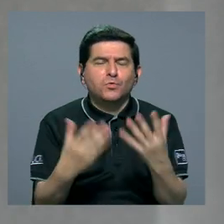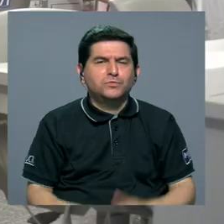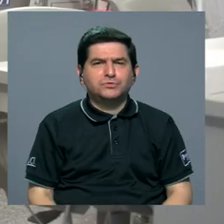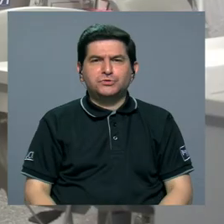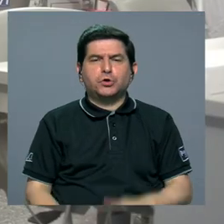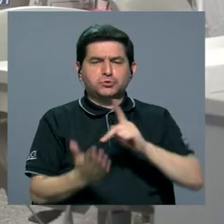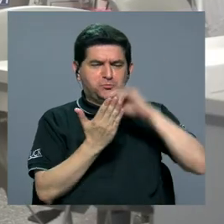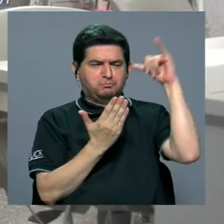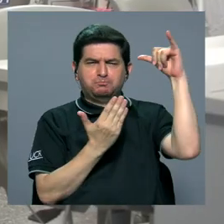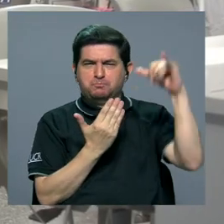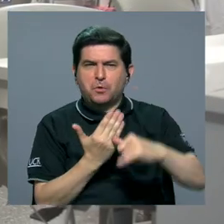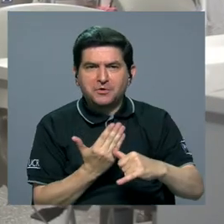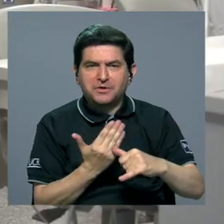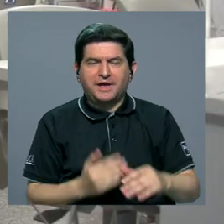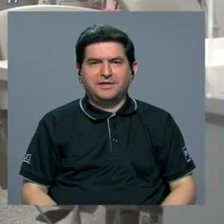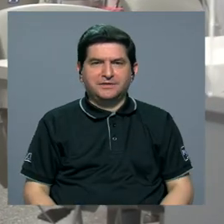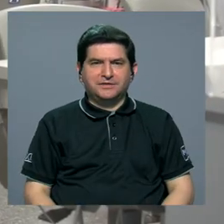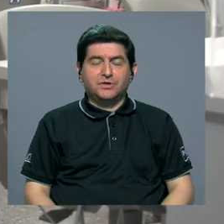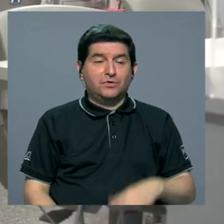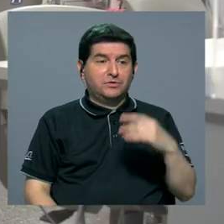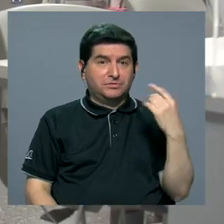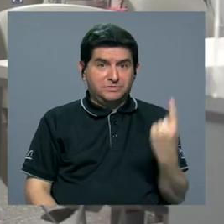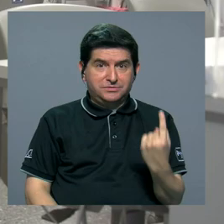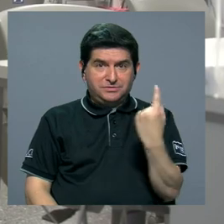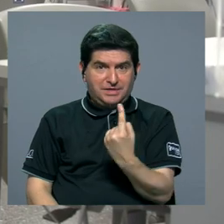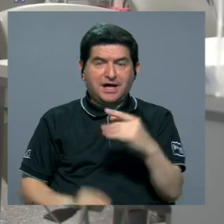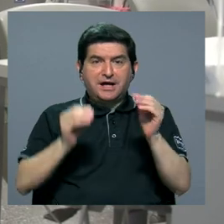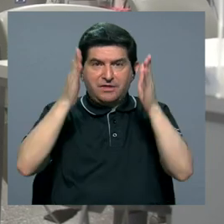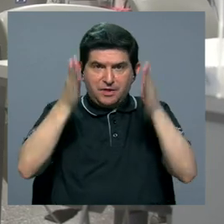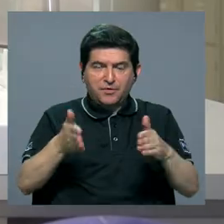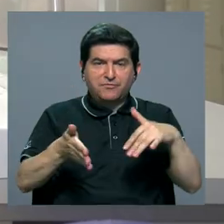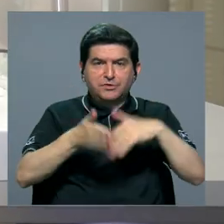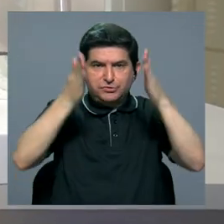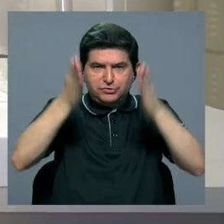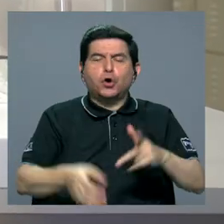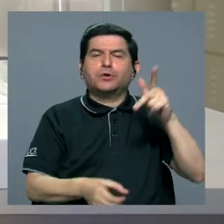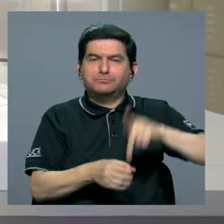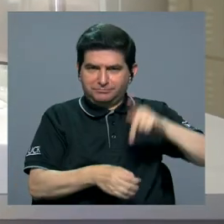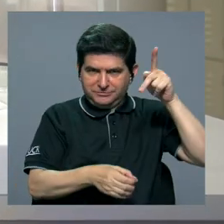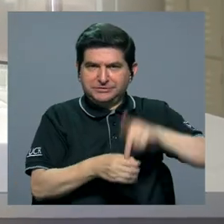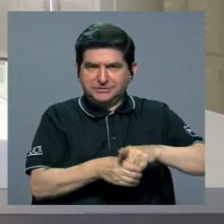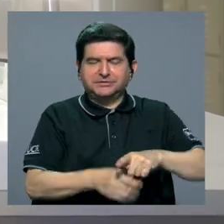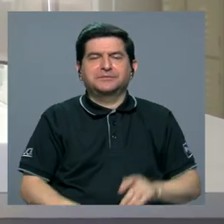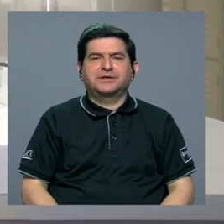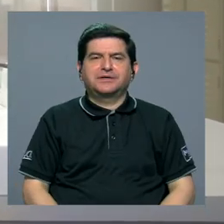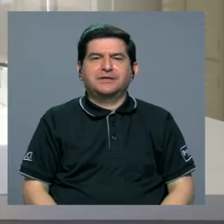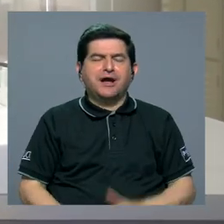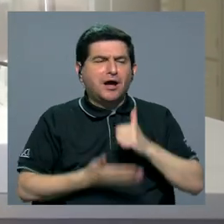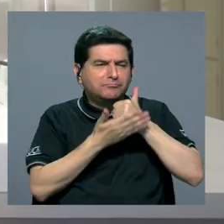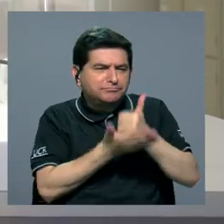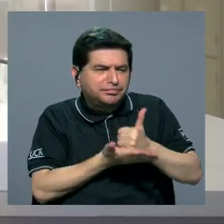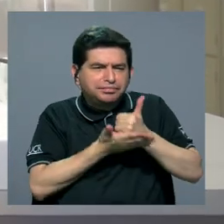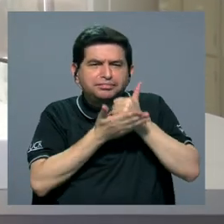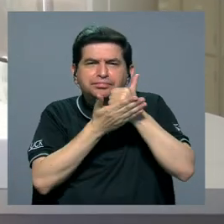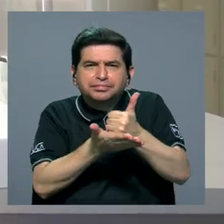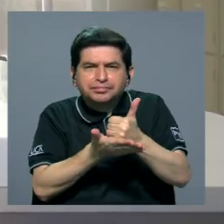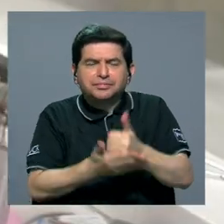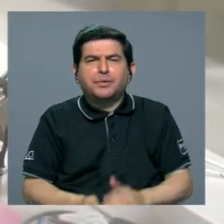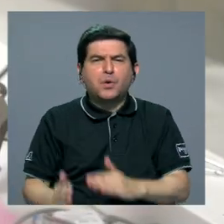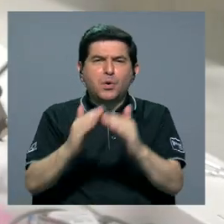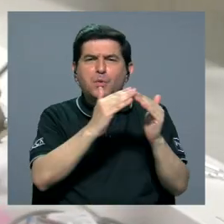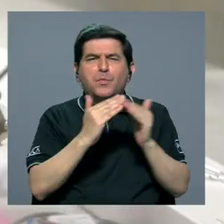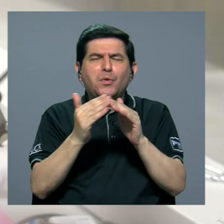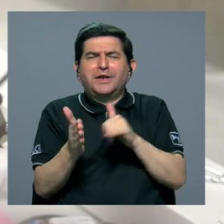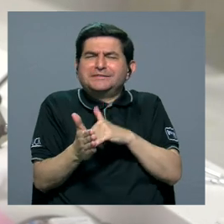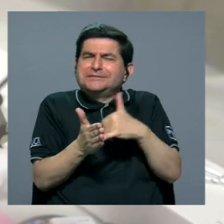muchos proyectos donde cada docente y estudiante participa colaborando con